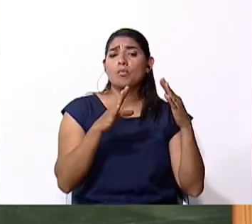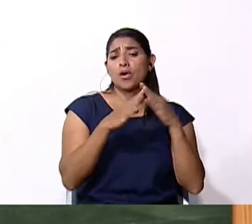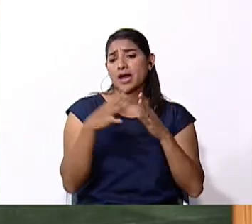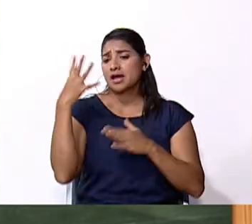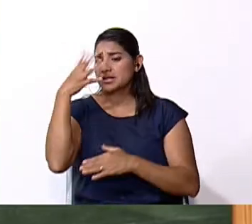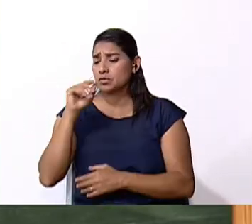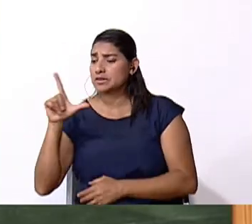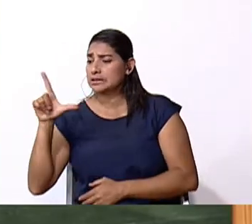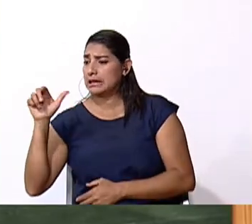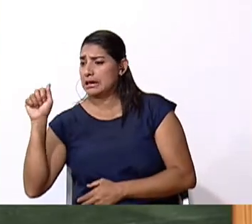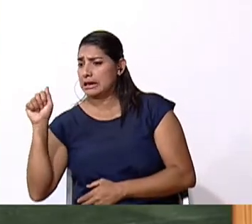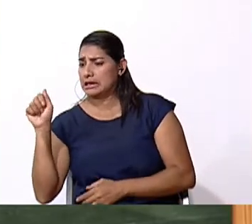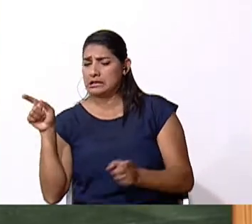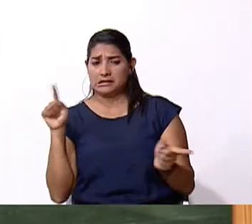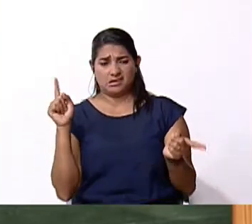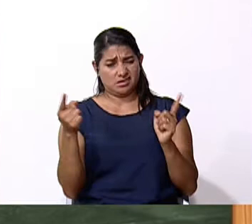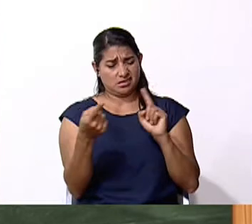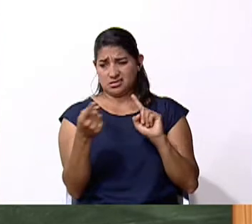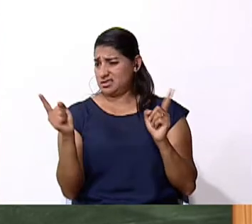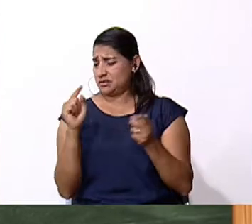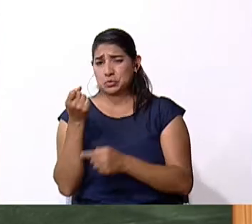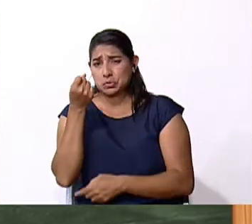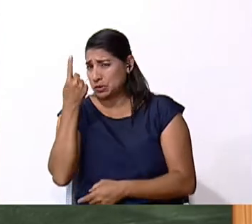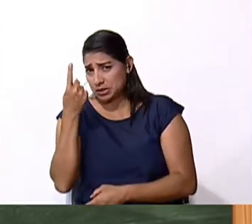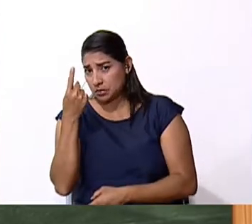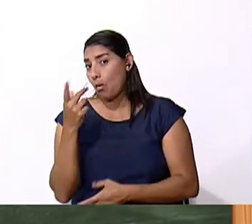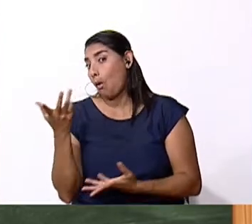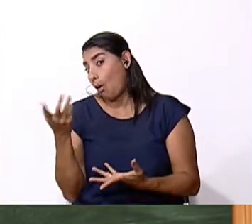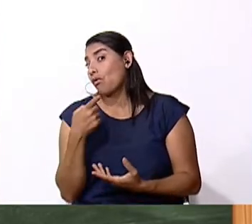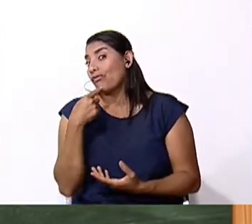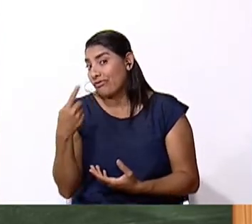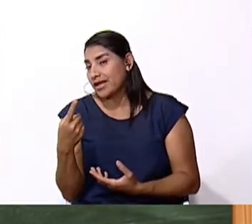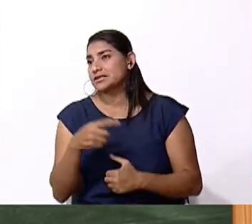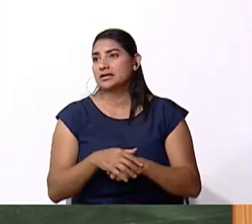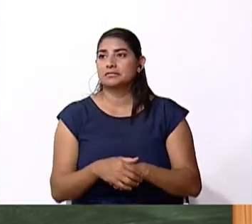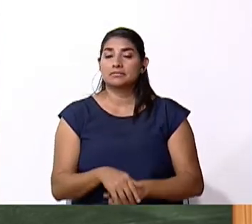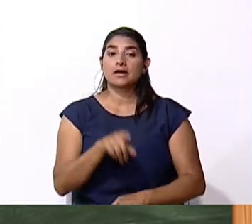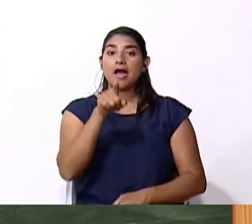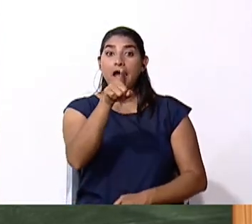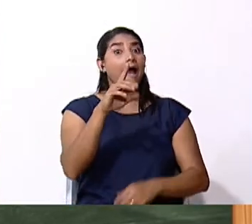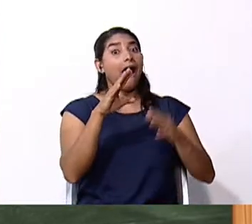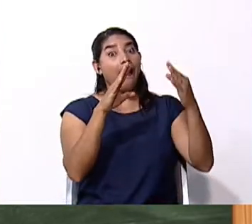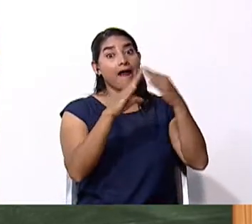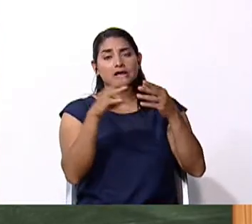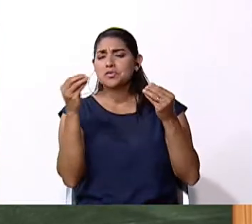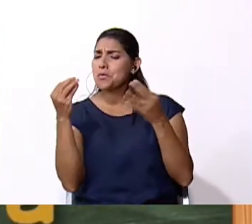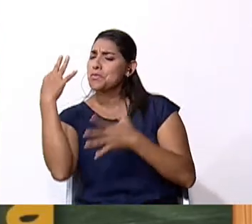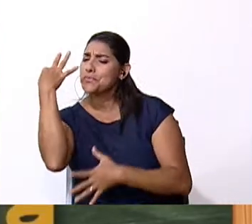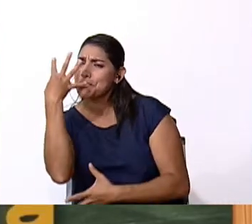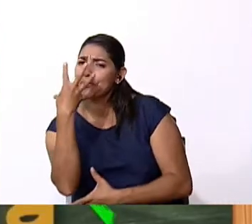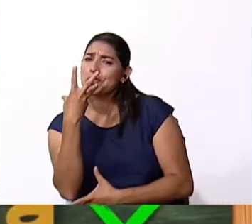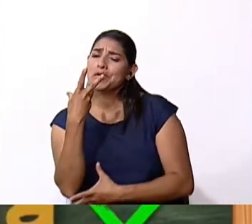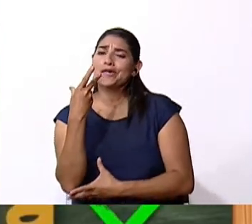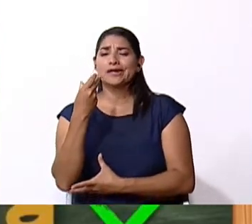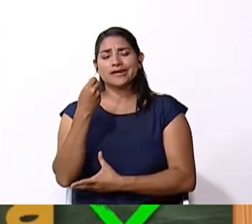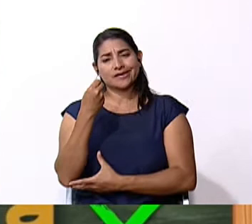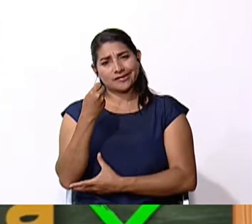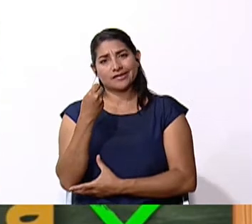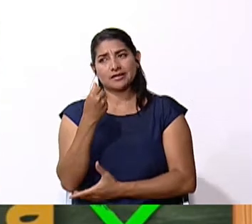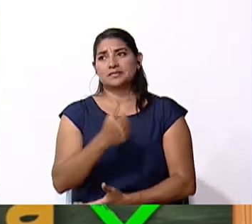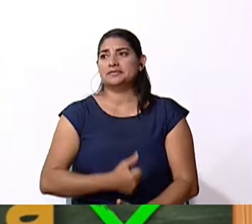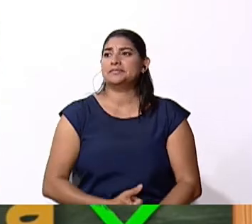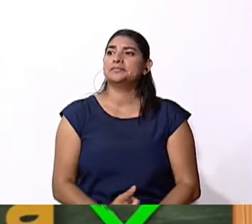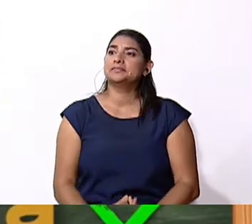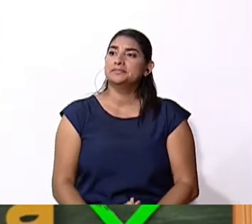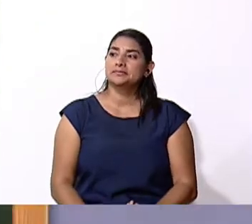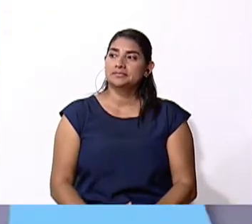la, que no tiene ningún sentido, que decir la casa es muy bonita.